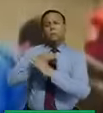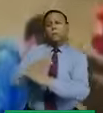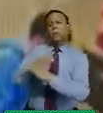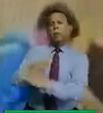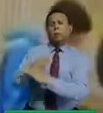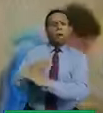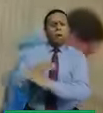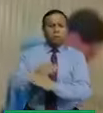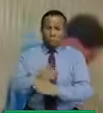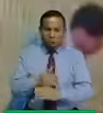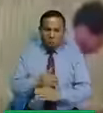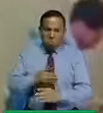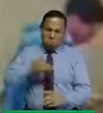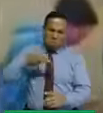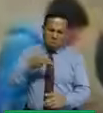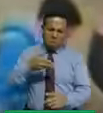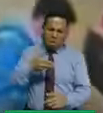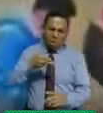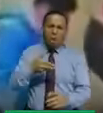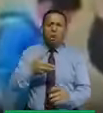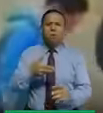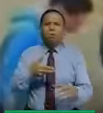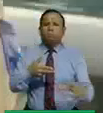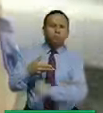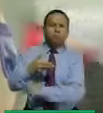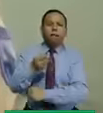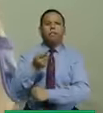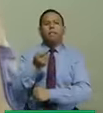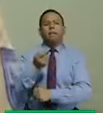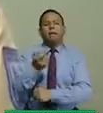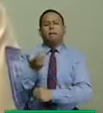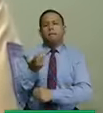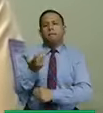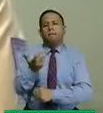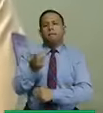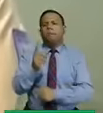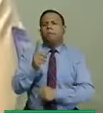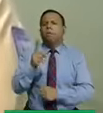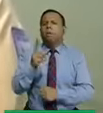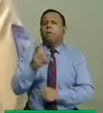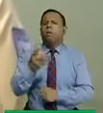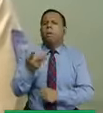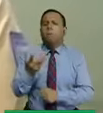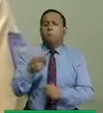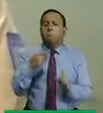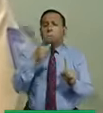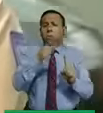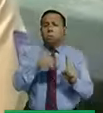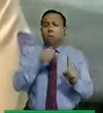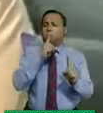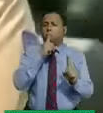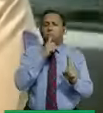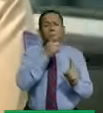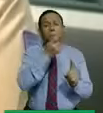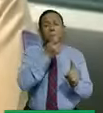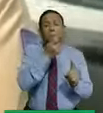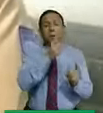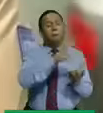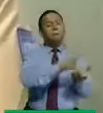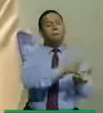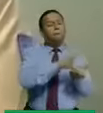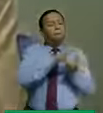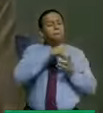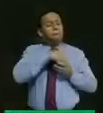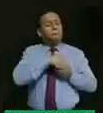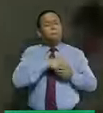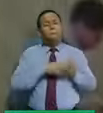dudó en dispararle para quitarle los billetes. Pero sin solicitar el resguardo policial correspondiente, como es el servicio de traslado